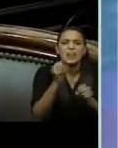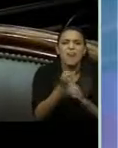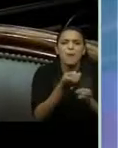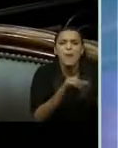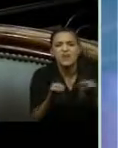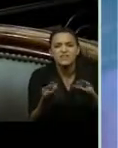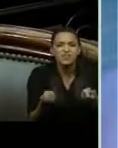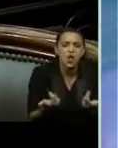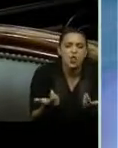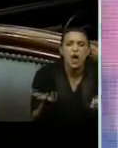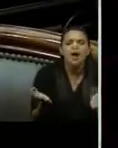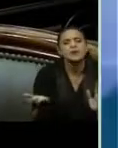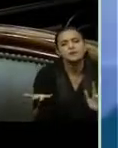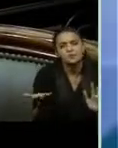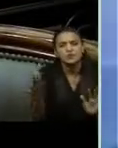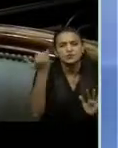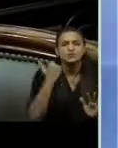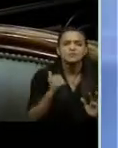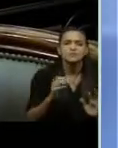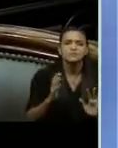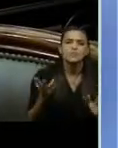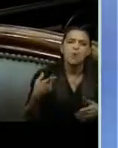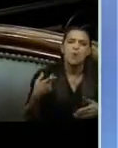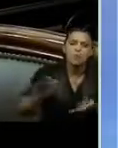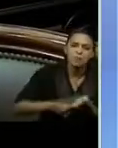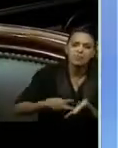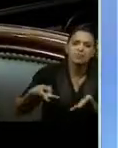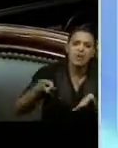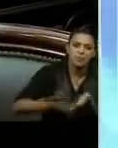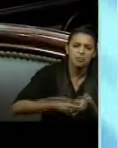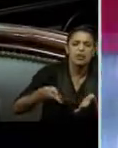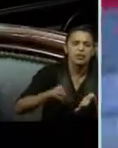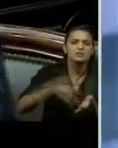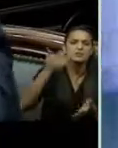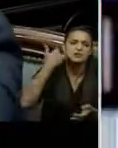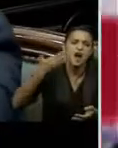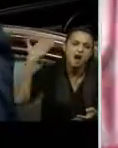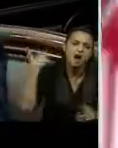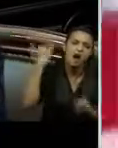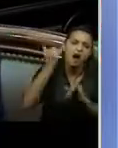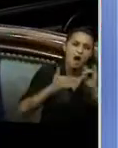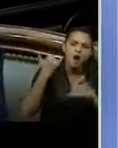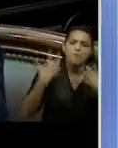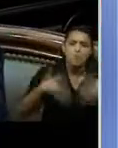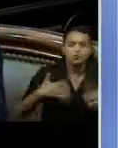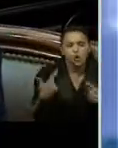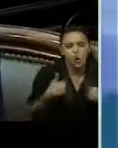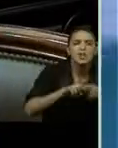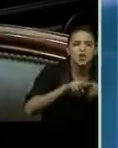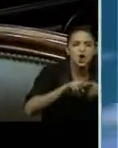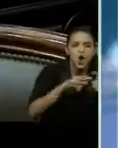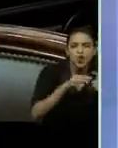Cambio. lo que pasa es que hay un mensaje que yo no entiendo, como joven político, joven de la